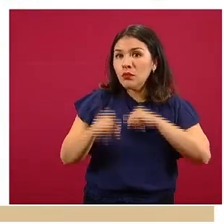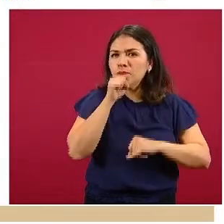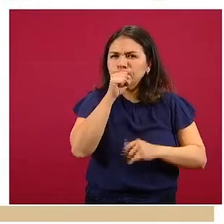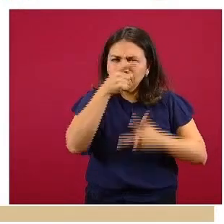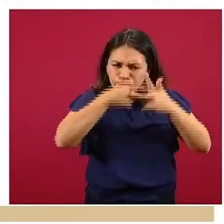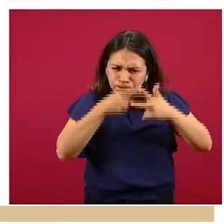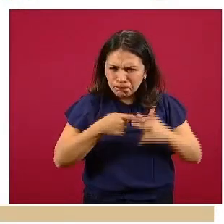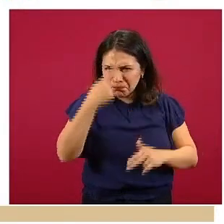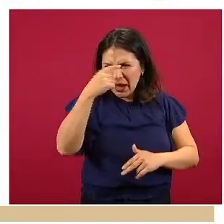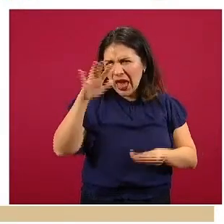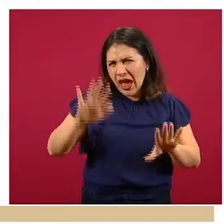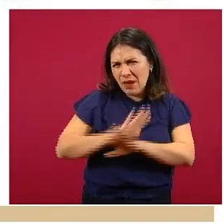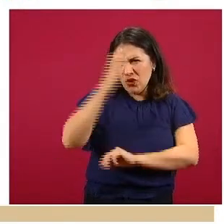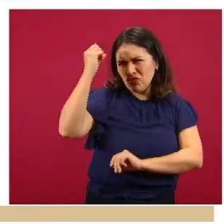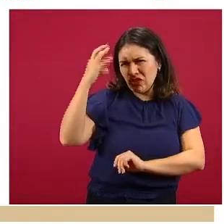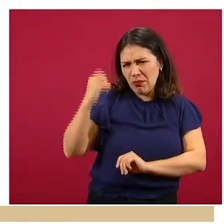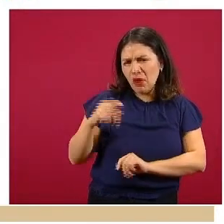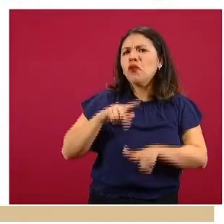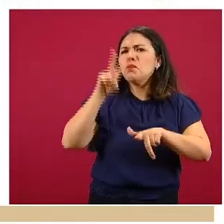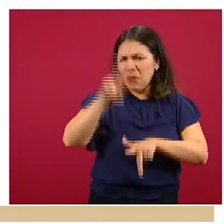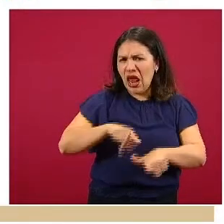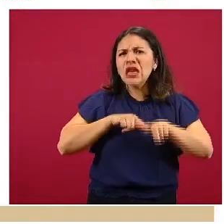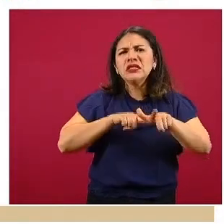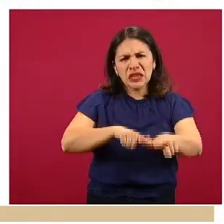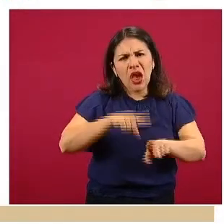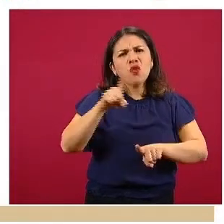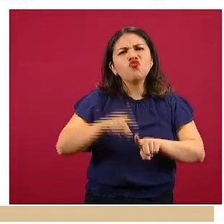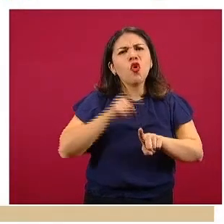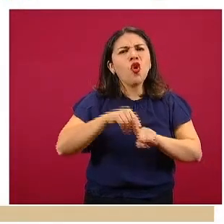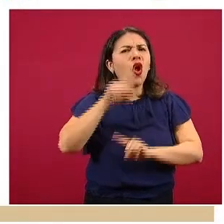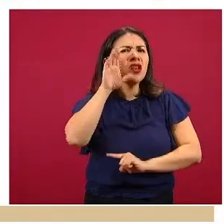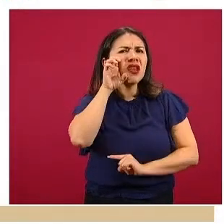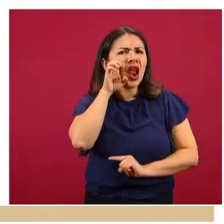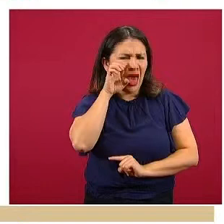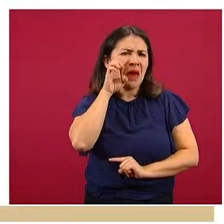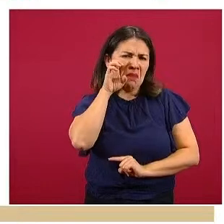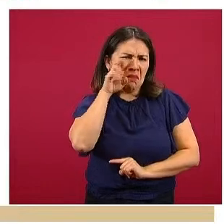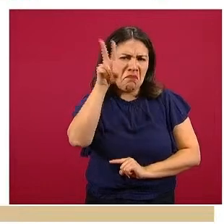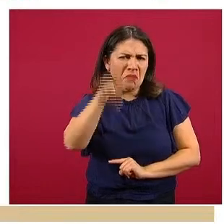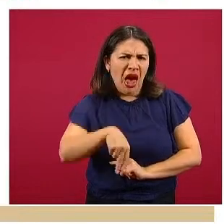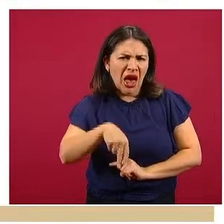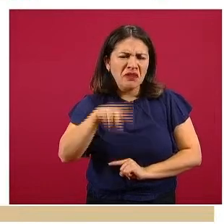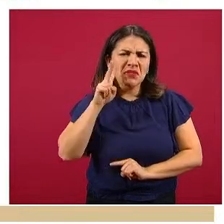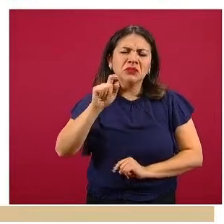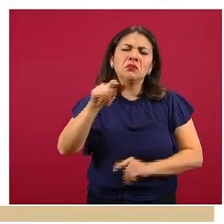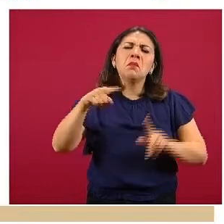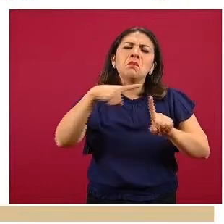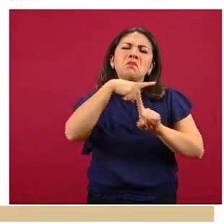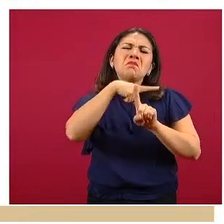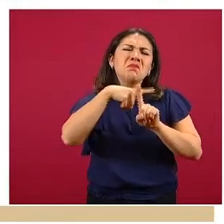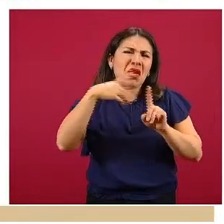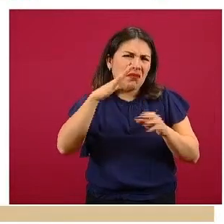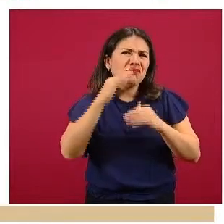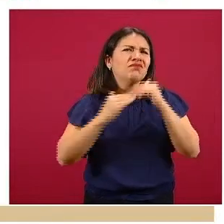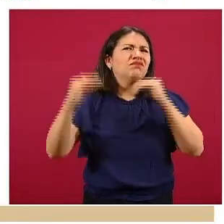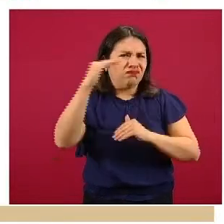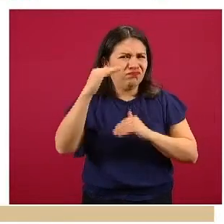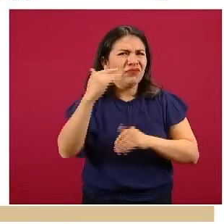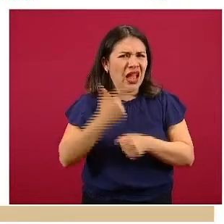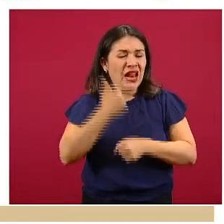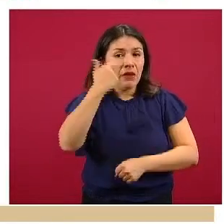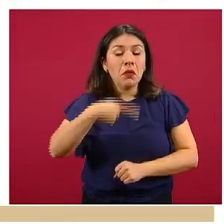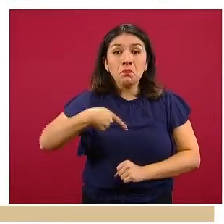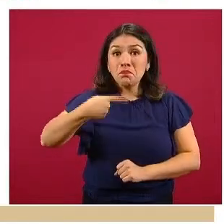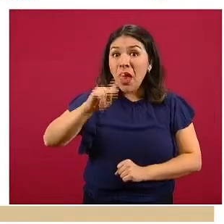del semáforo, si bien es cierto, mantuvieron el nivel de riesgo alto, que es el de color naranja, las tendencias